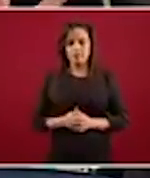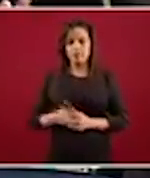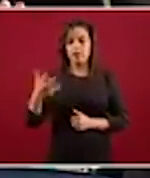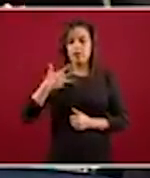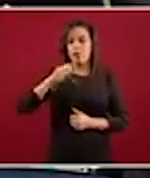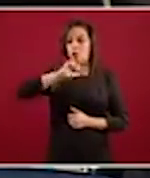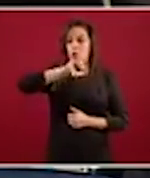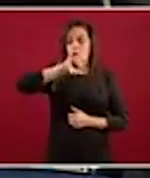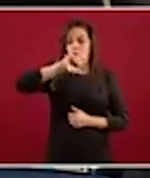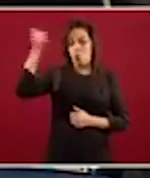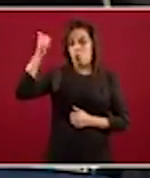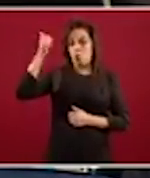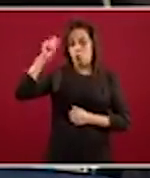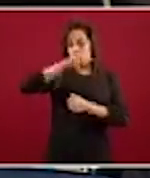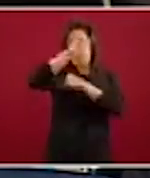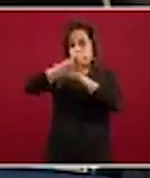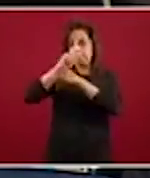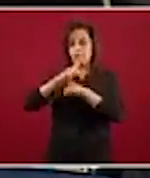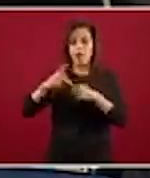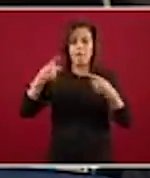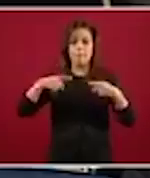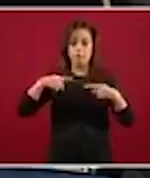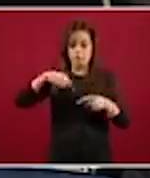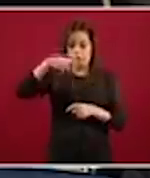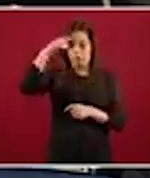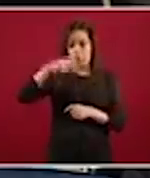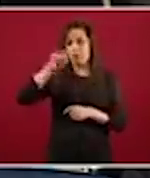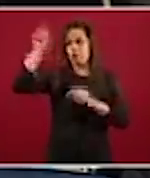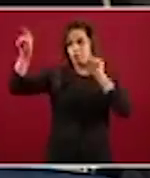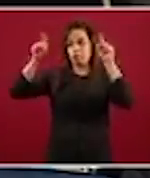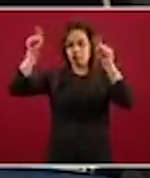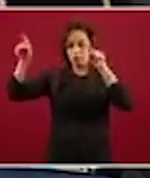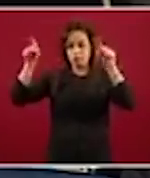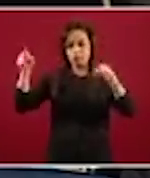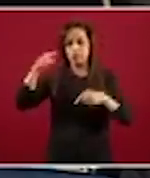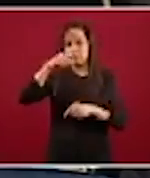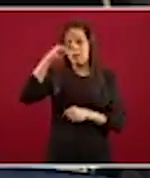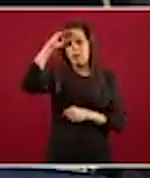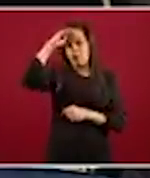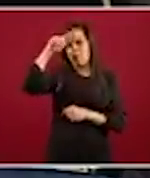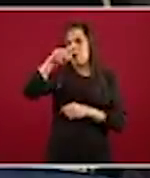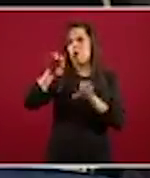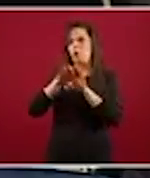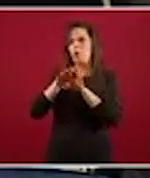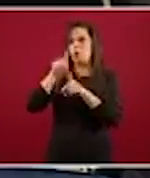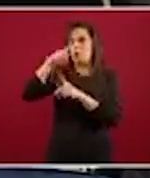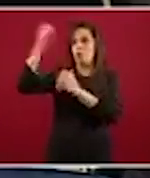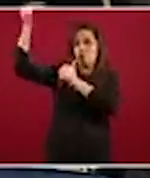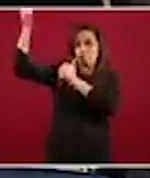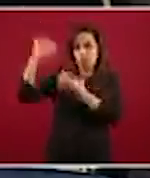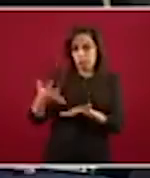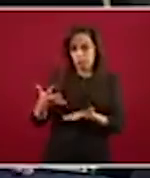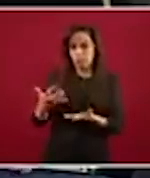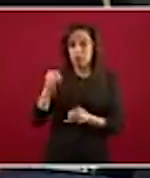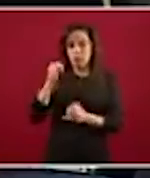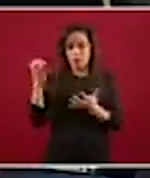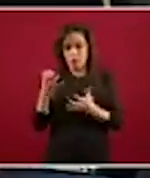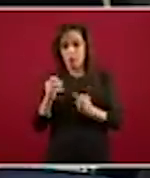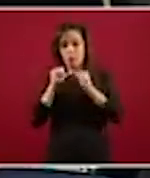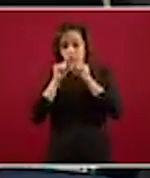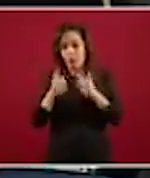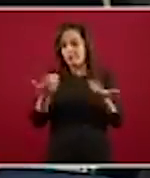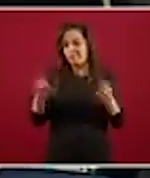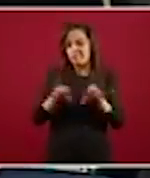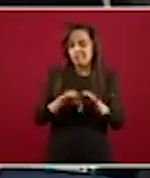mundo, ¿se está pensando también en repatriarlos y cuáles serían los factores que se tomarían en cuenta para ello? Y ya por último, si me da tiempo,